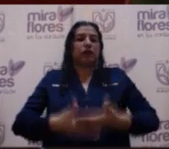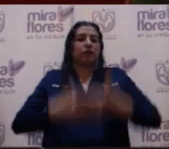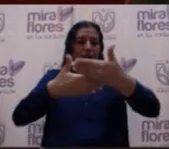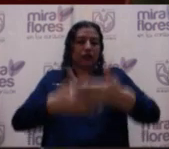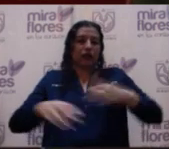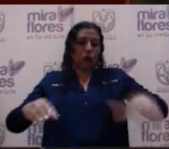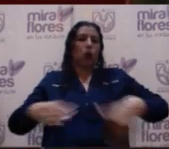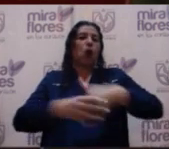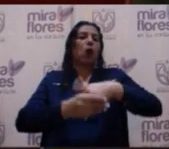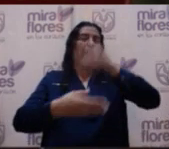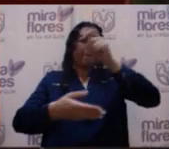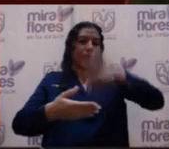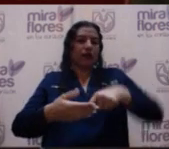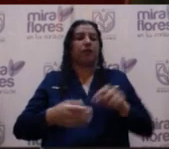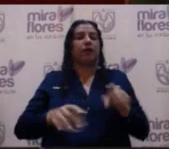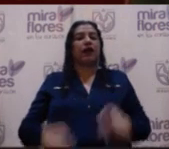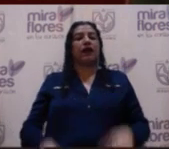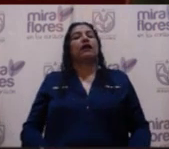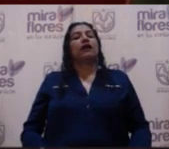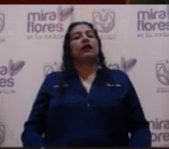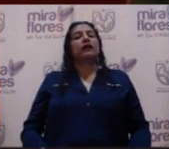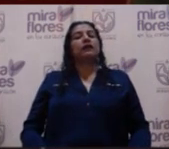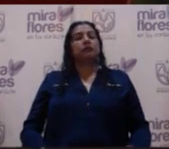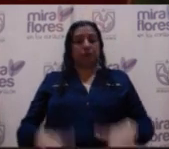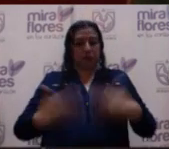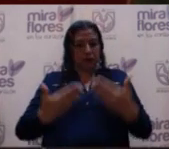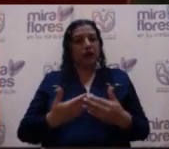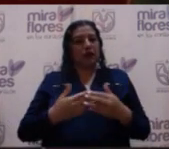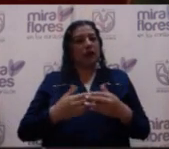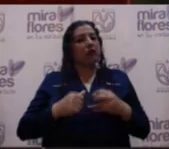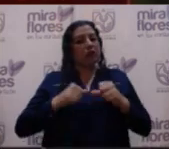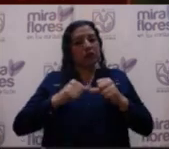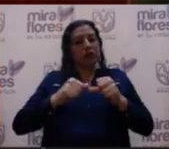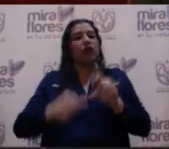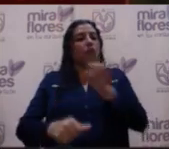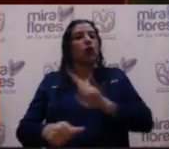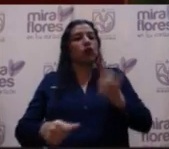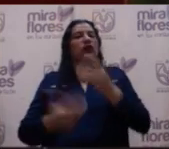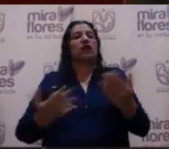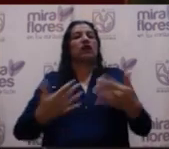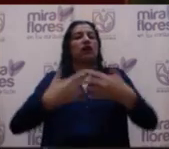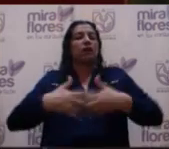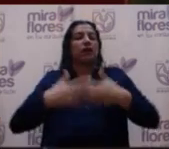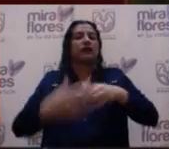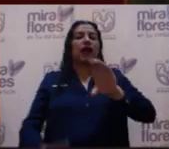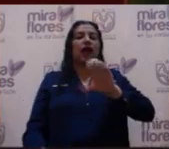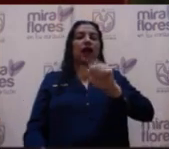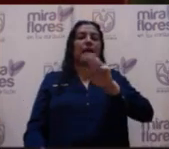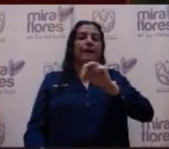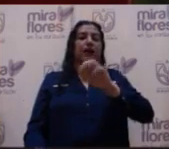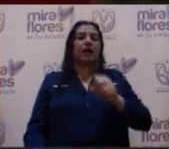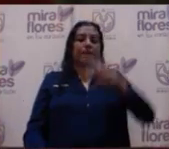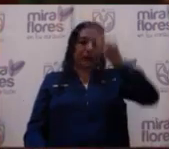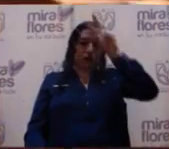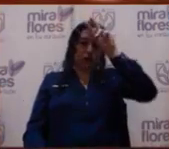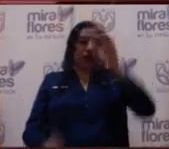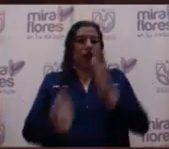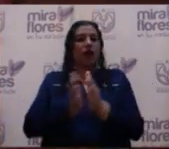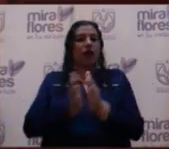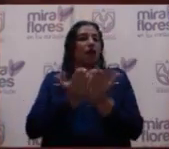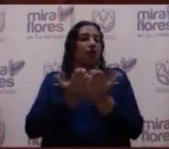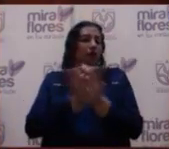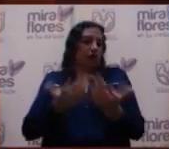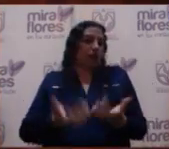convenio para regularizar el uso de este espacio con la Cámara Peruana del Libro. No sé si hay algún informe de